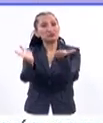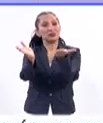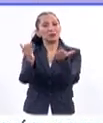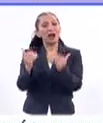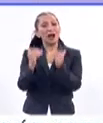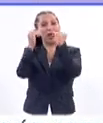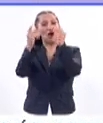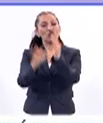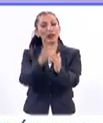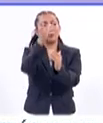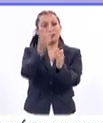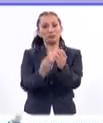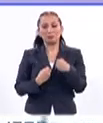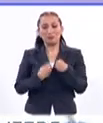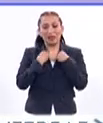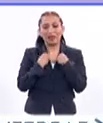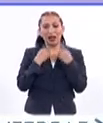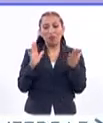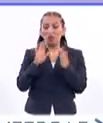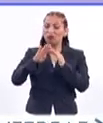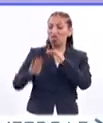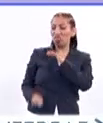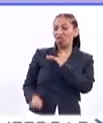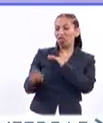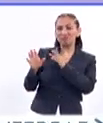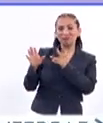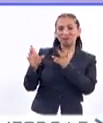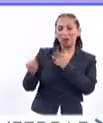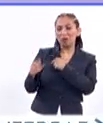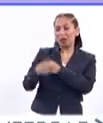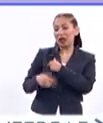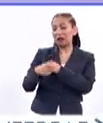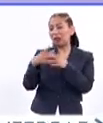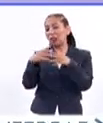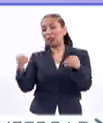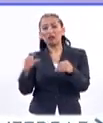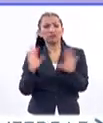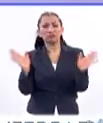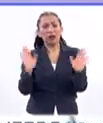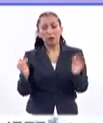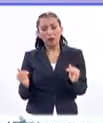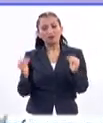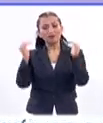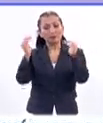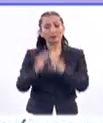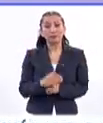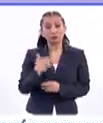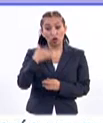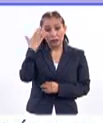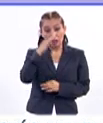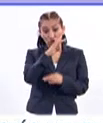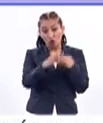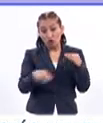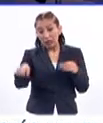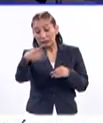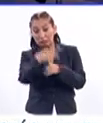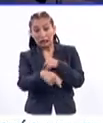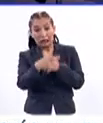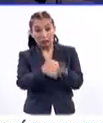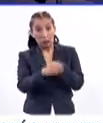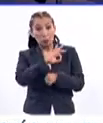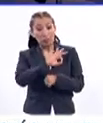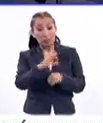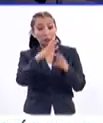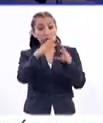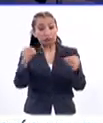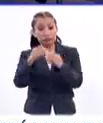que resurjan, para que se les quite este estatus de riesgo en desaparición. Es que por lo que entiendo todas están en riesgo de desaparecer de